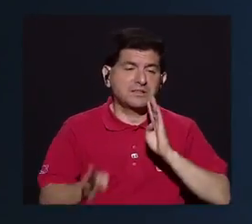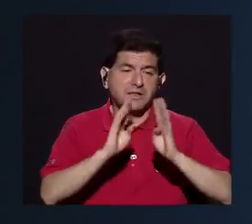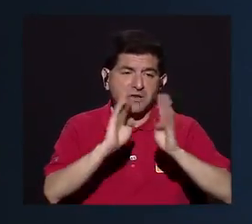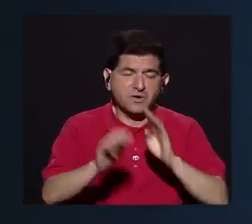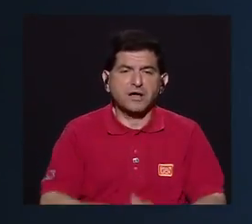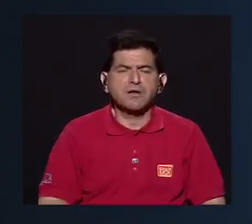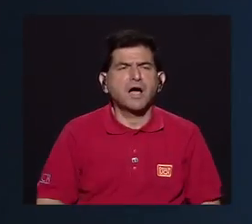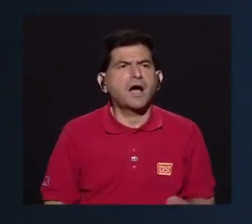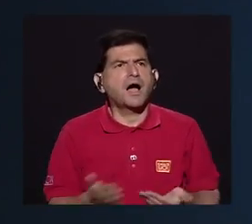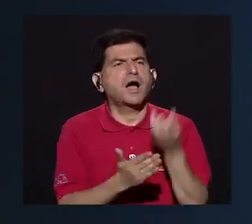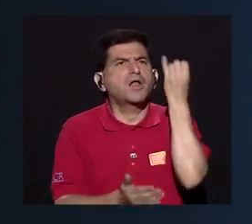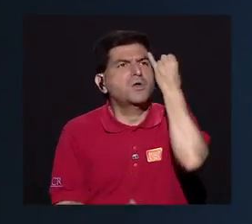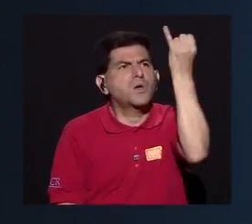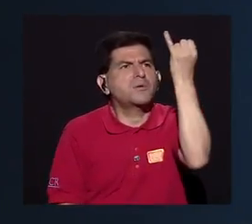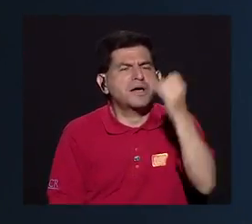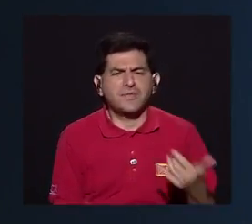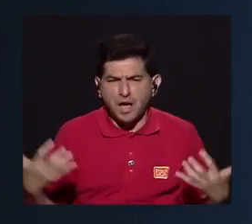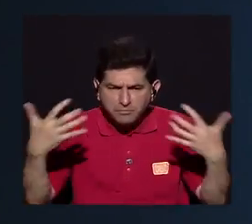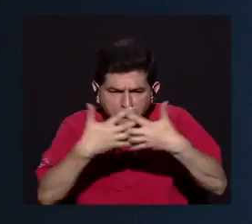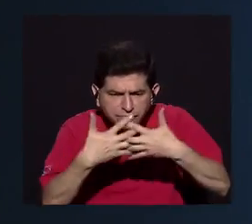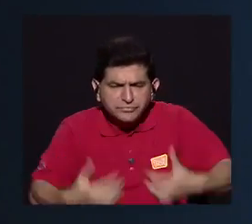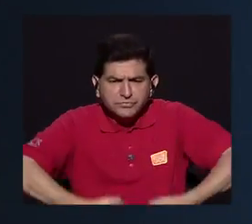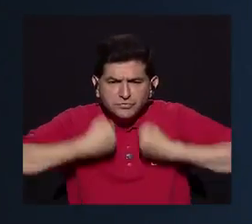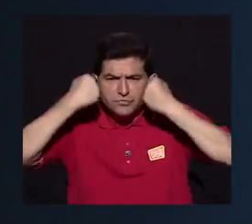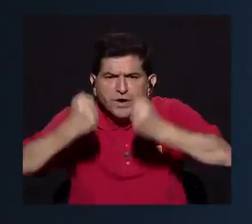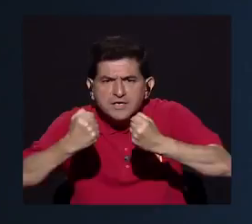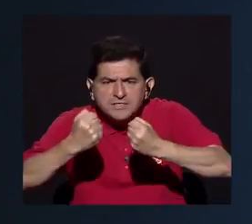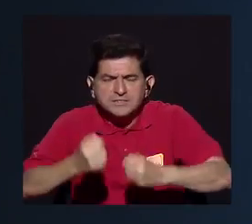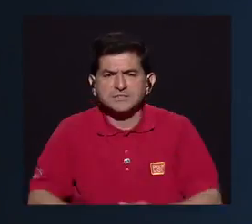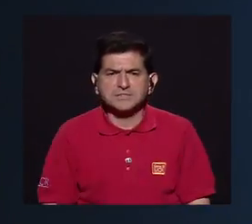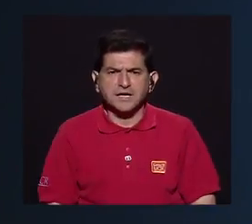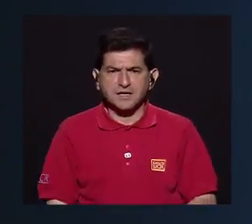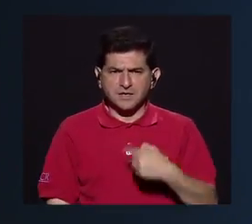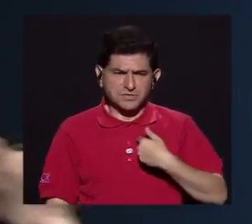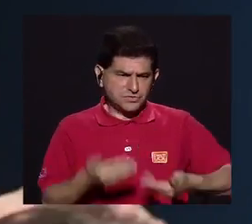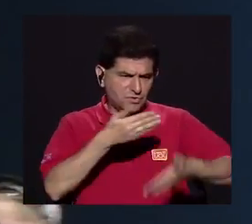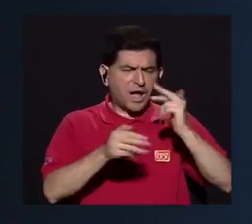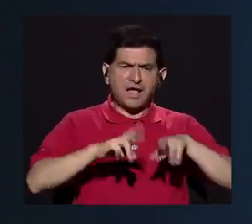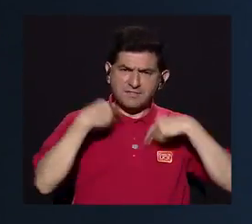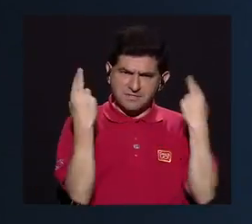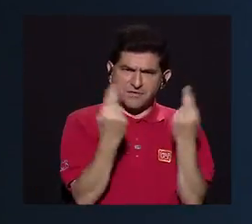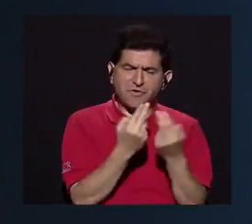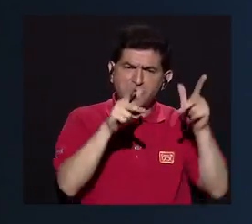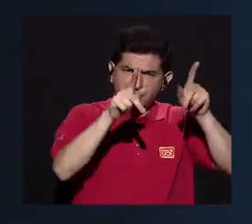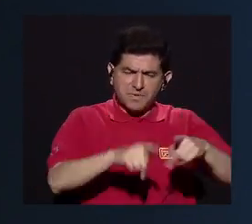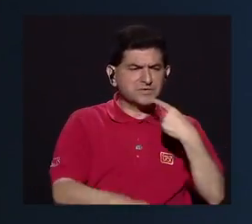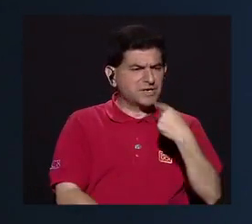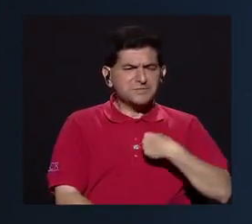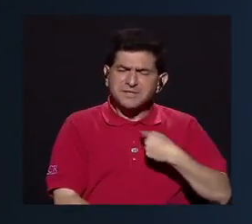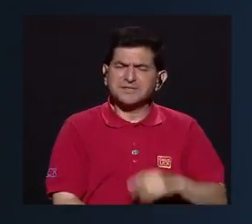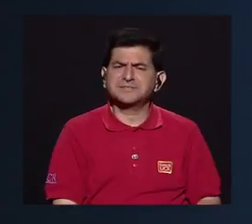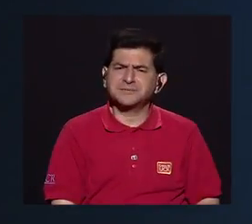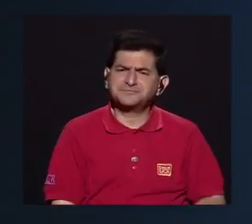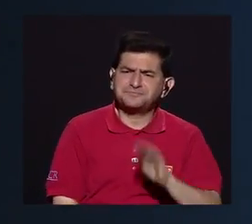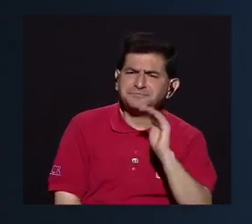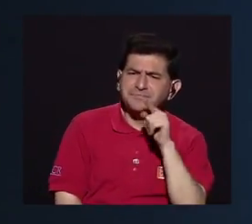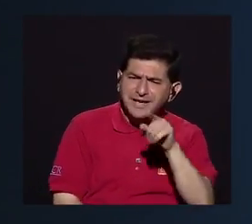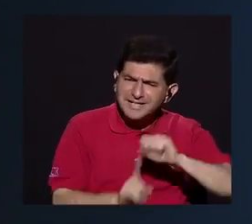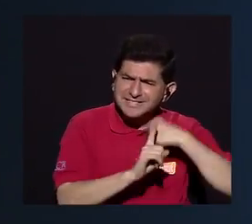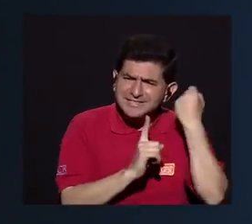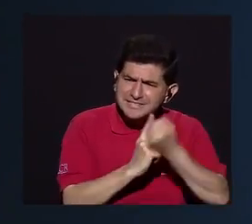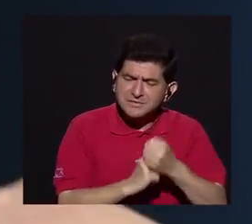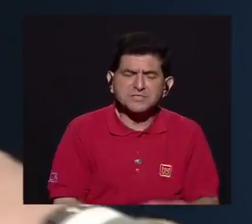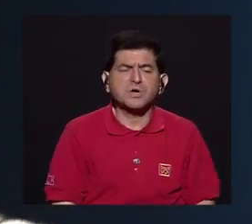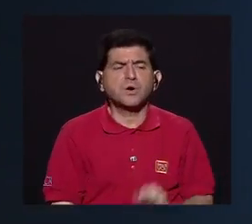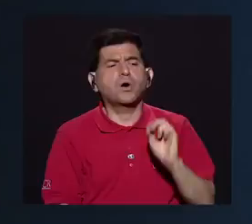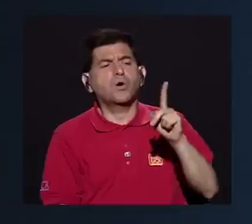charla me surge una nueva idea, la complemento, la fortalezco. Acabo de estar en una reunión con gente que me dice, oye, esta situación,